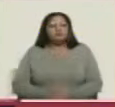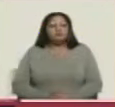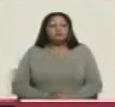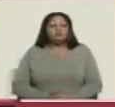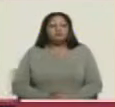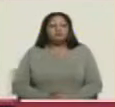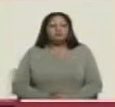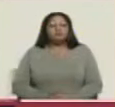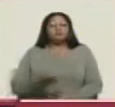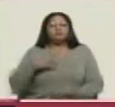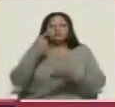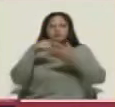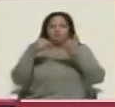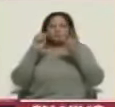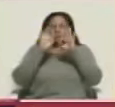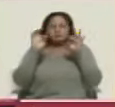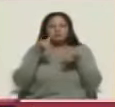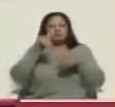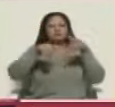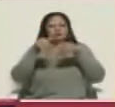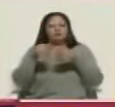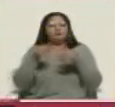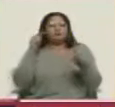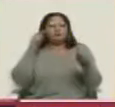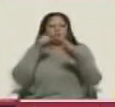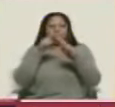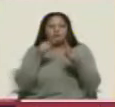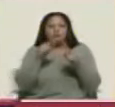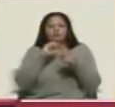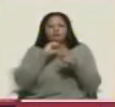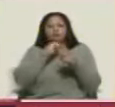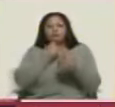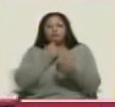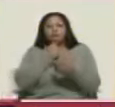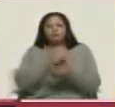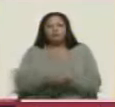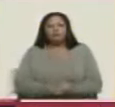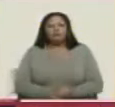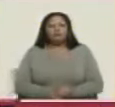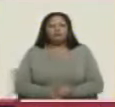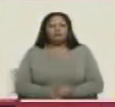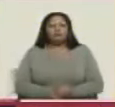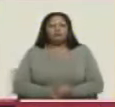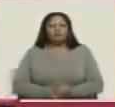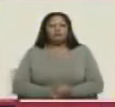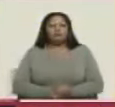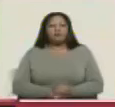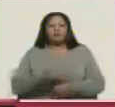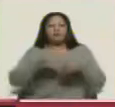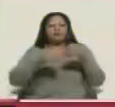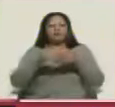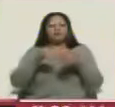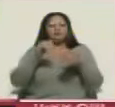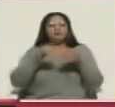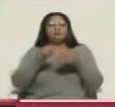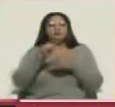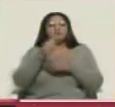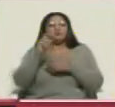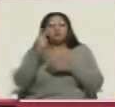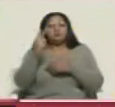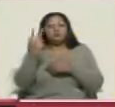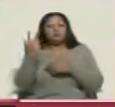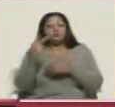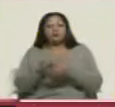utilizar diversos métodos: elección directa, universal y secreta, la cooptación, elecciones de primero, segundo, tercer grado, opinión